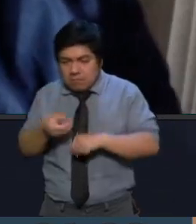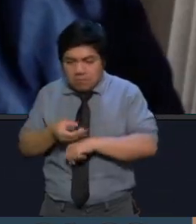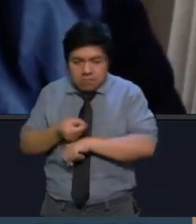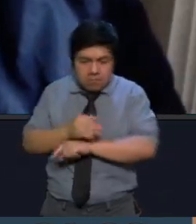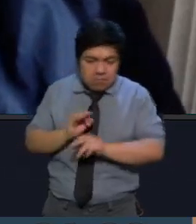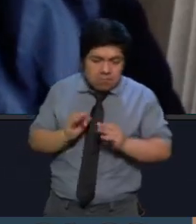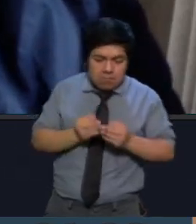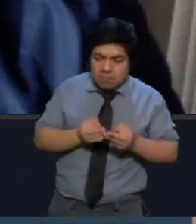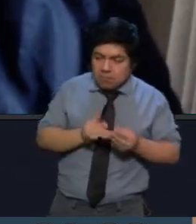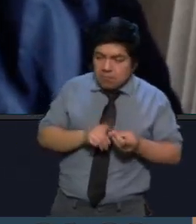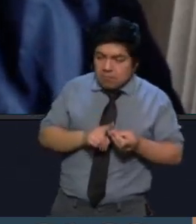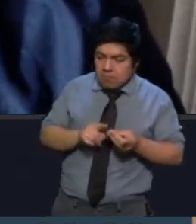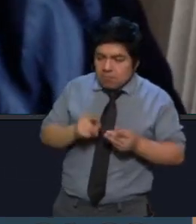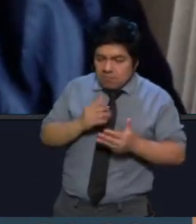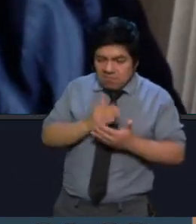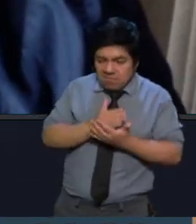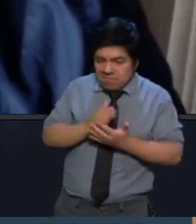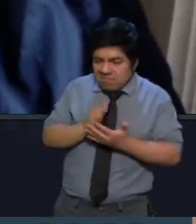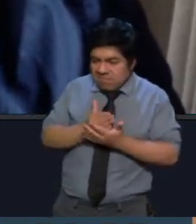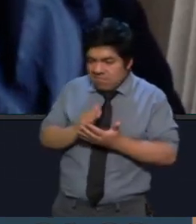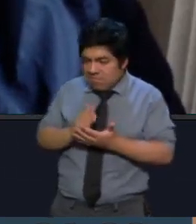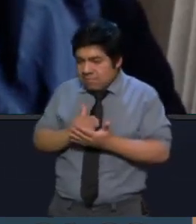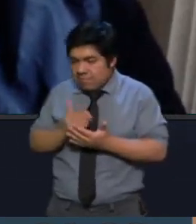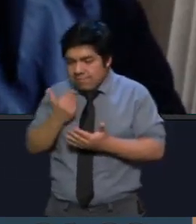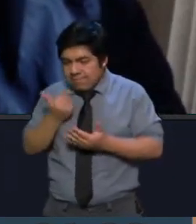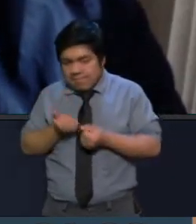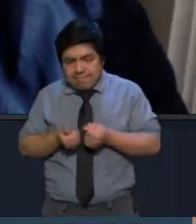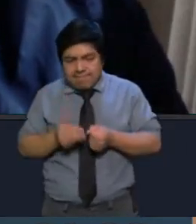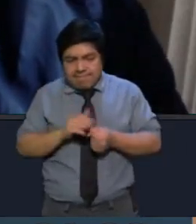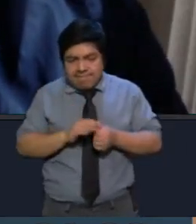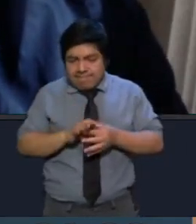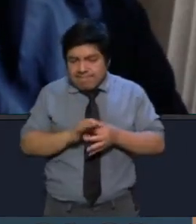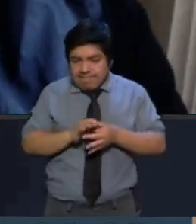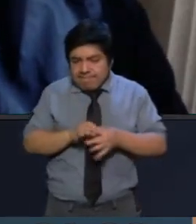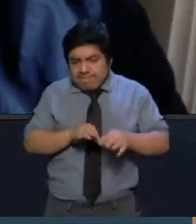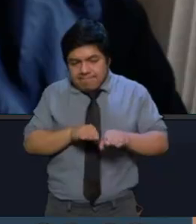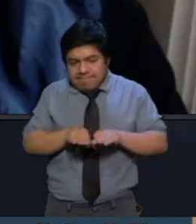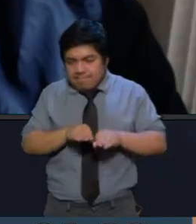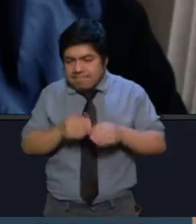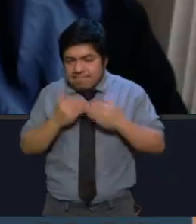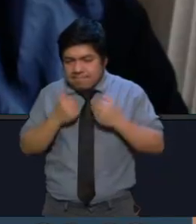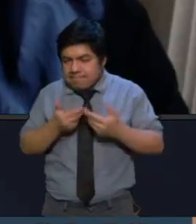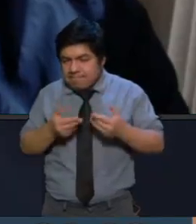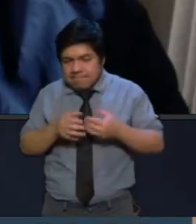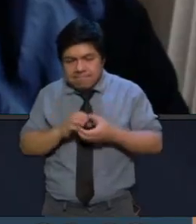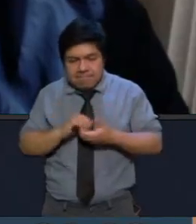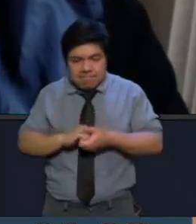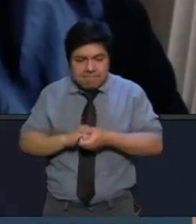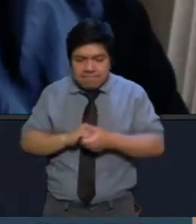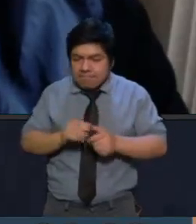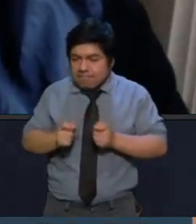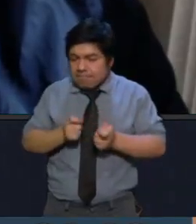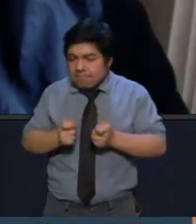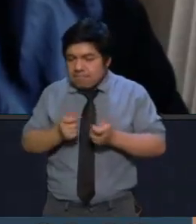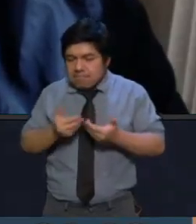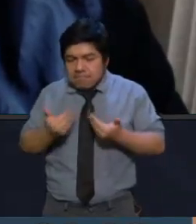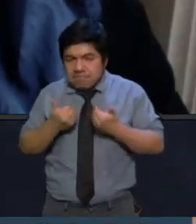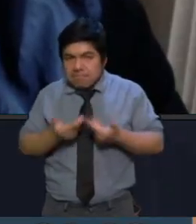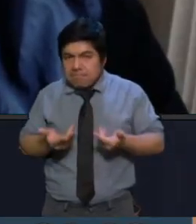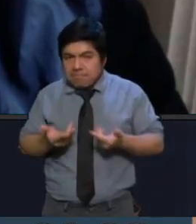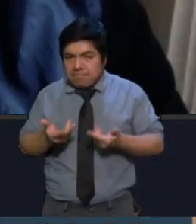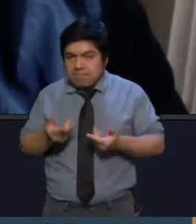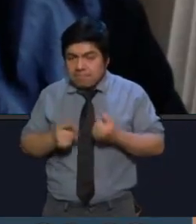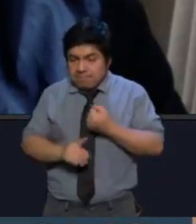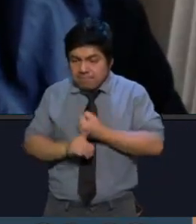agricultura tenemos fragmentado esto. No tenemos un sistema eficiente de extensionismo, y eso nos